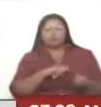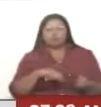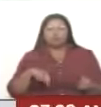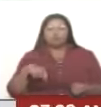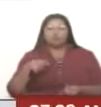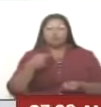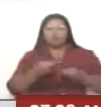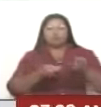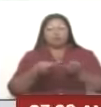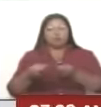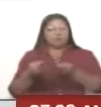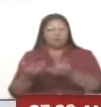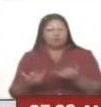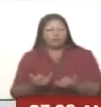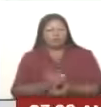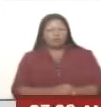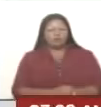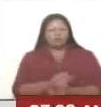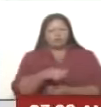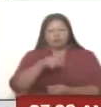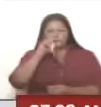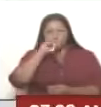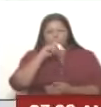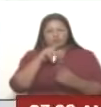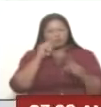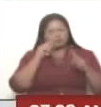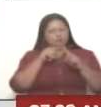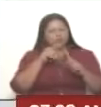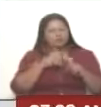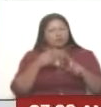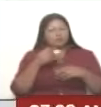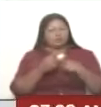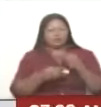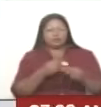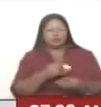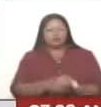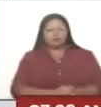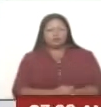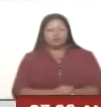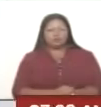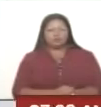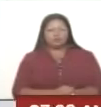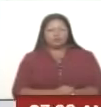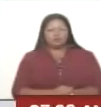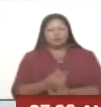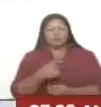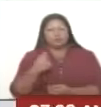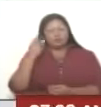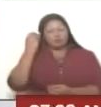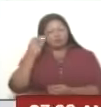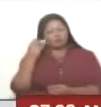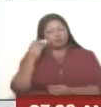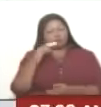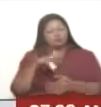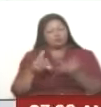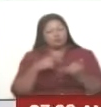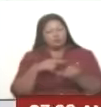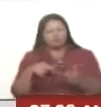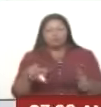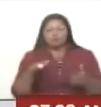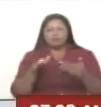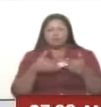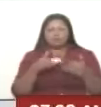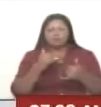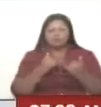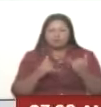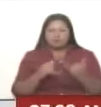la hiperinflación. Este año, el objetivo, desde mi perspectiva, es que cerremos con una